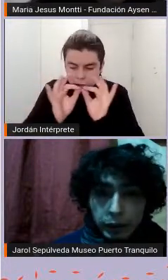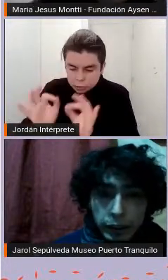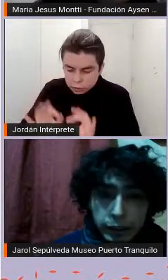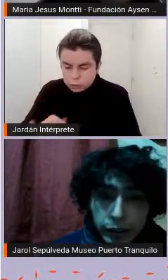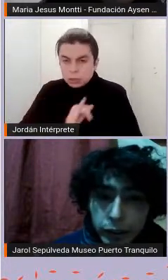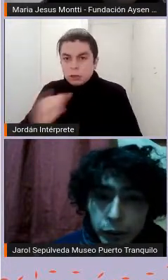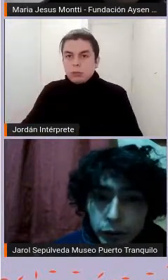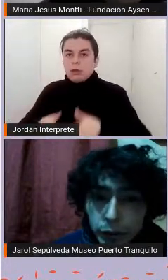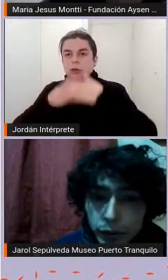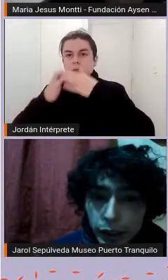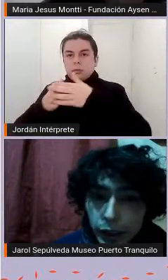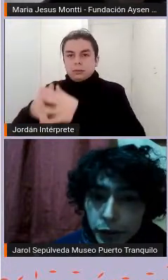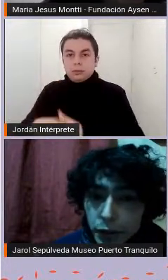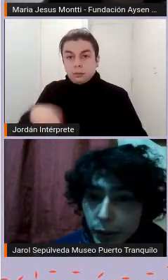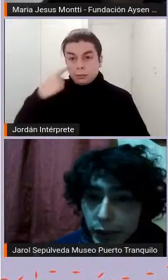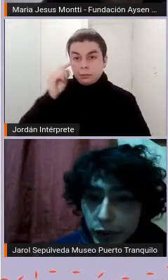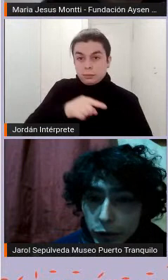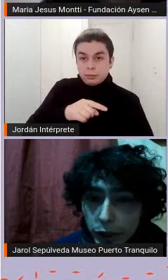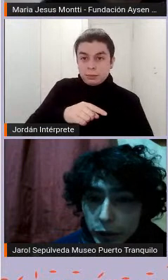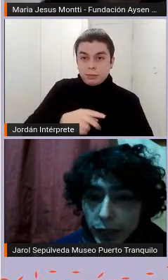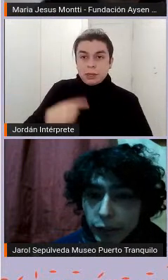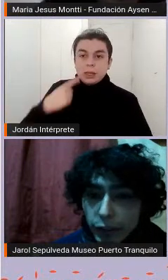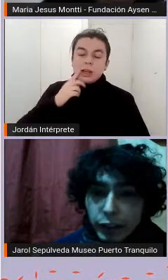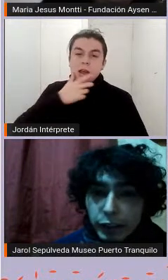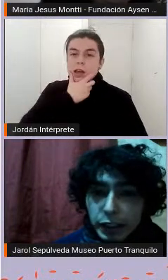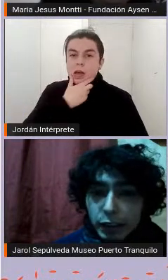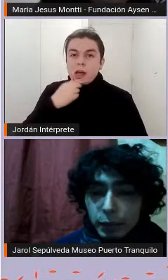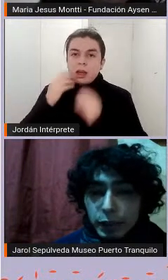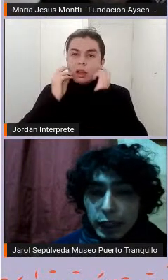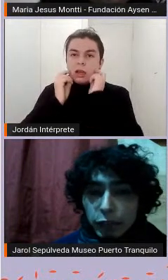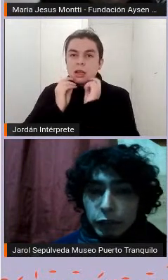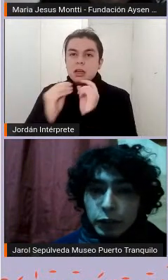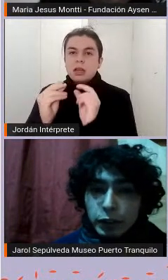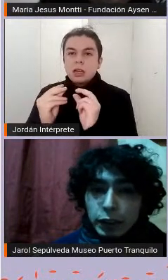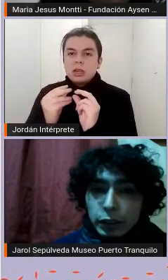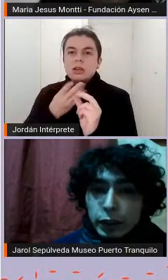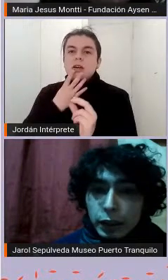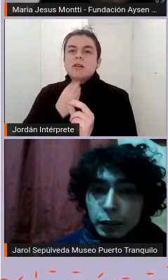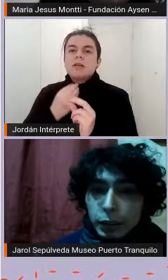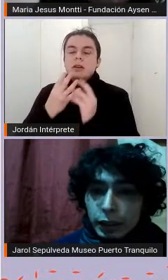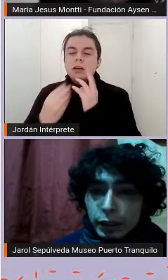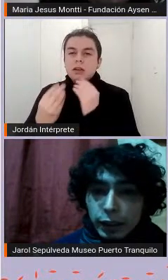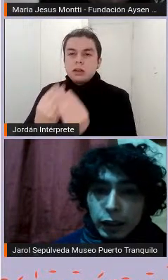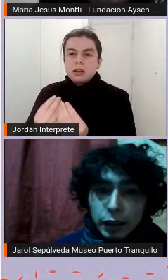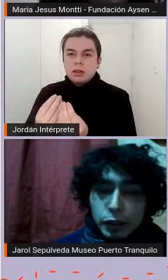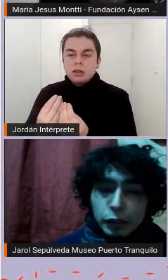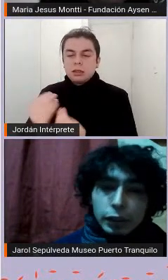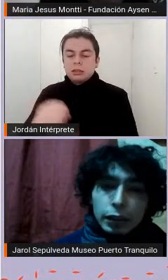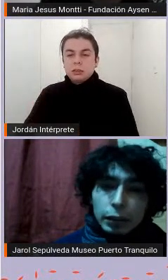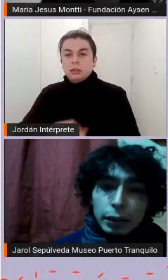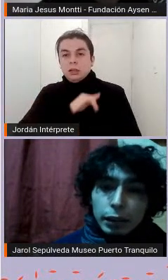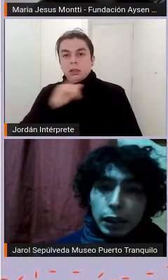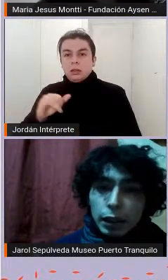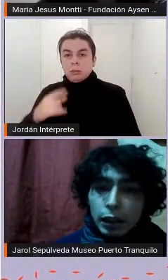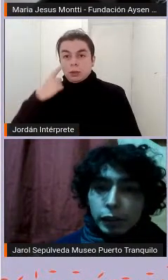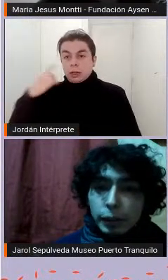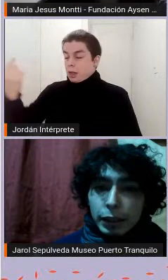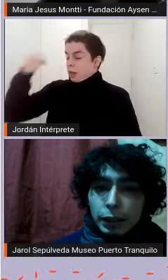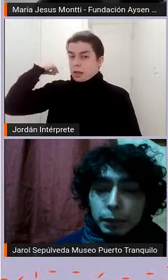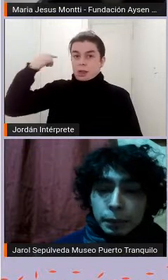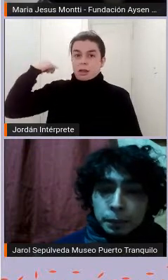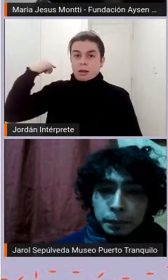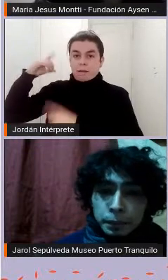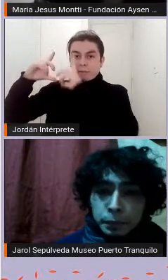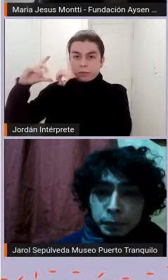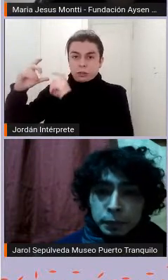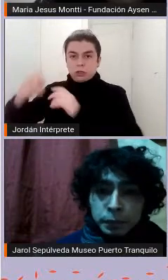Bueno, ahí se ve a Isaí junto a un cráneo, una mandíbula y unas barbas de ballena. Y al fondo hay todo el equipo que está trasladando constantemente las